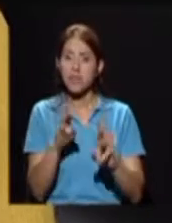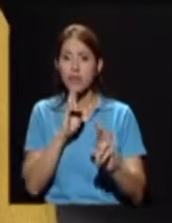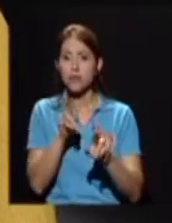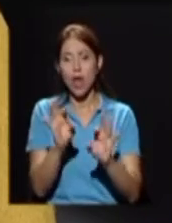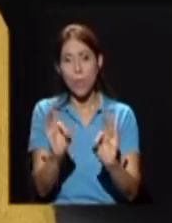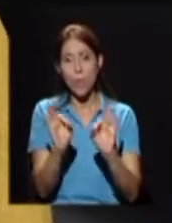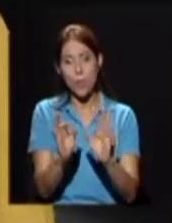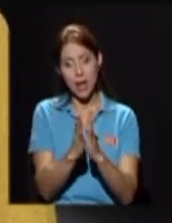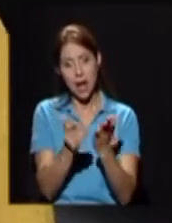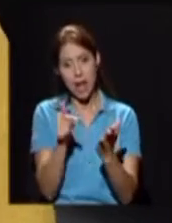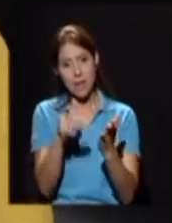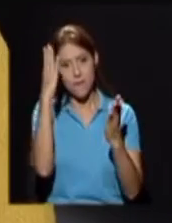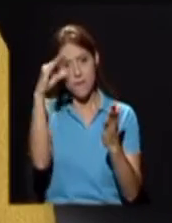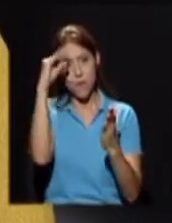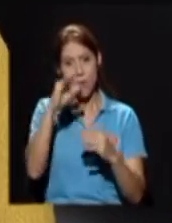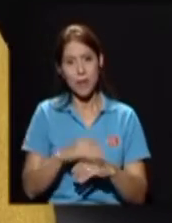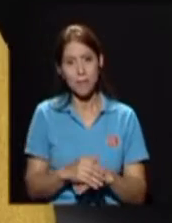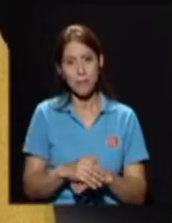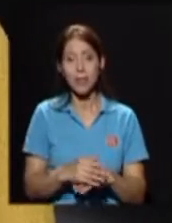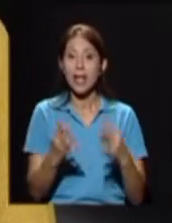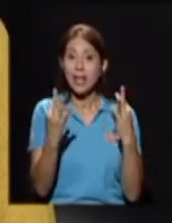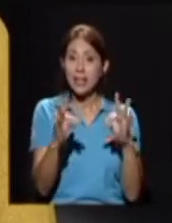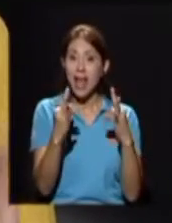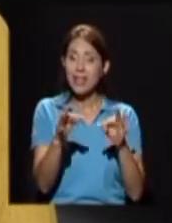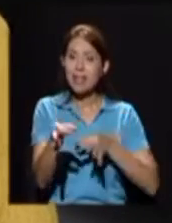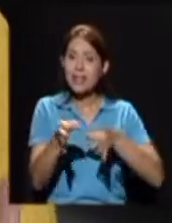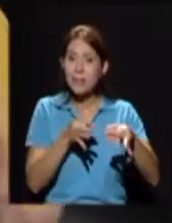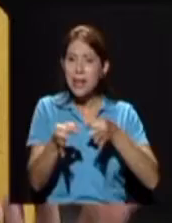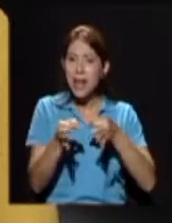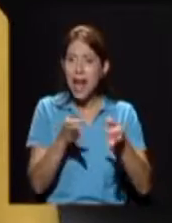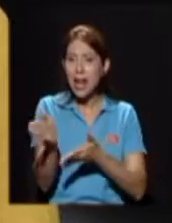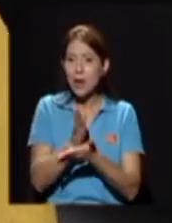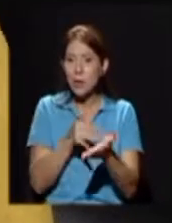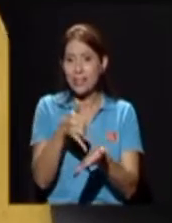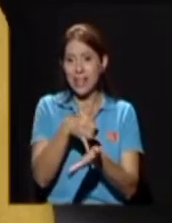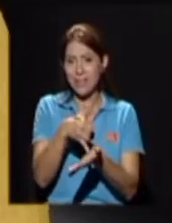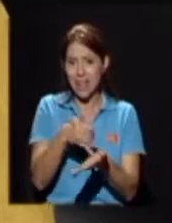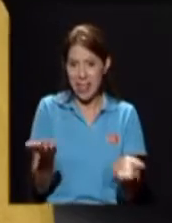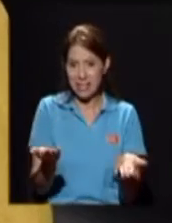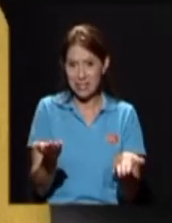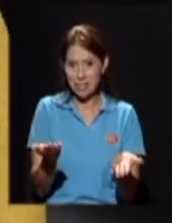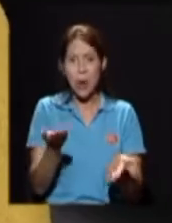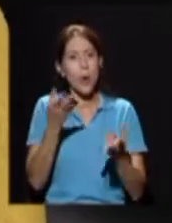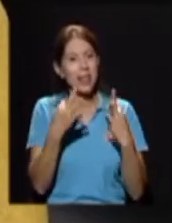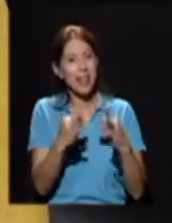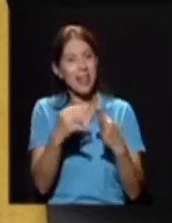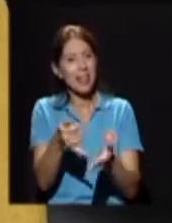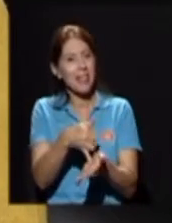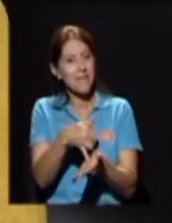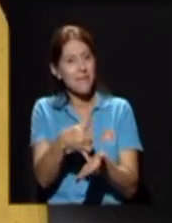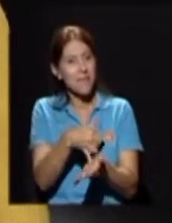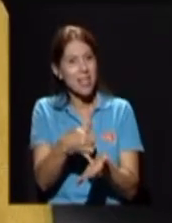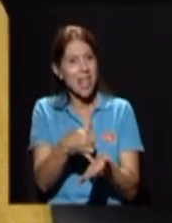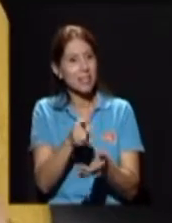Tratan de explicar algunas de las debilidades, o sea, tratan de defender algunas cosas, pero para eso es. Claro. El